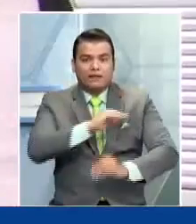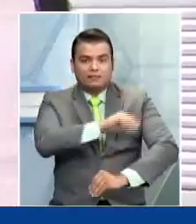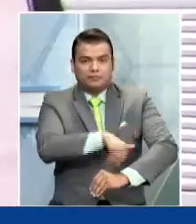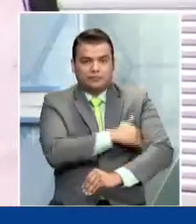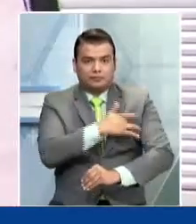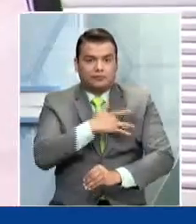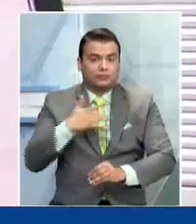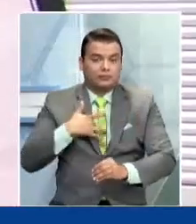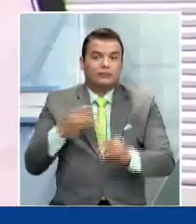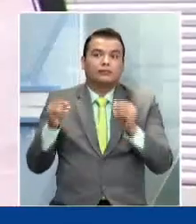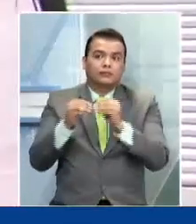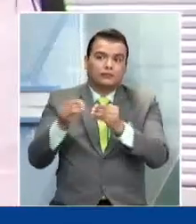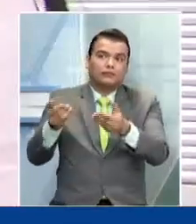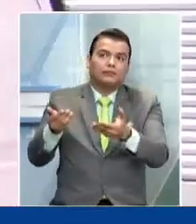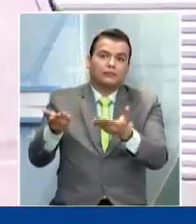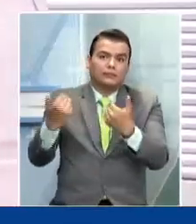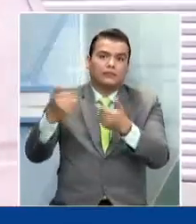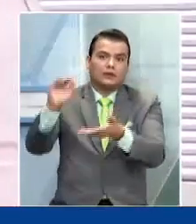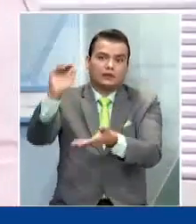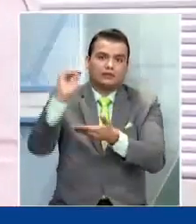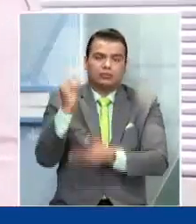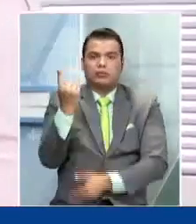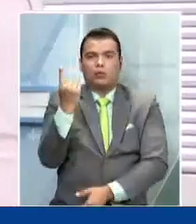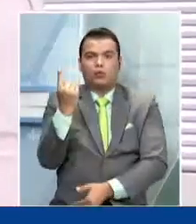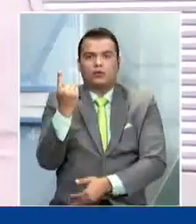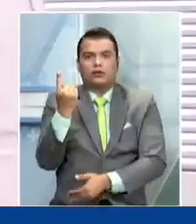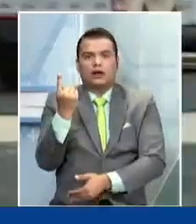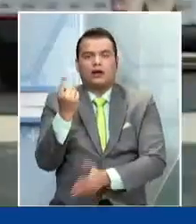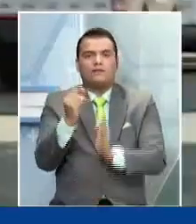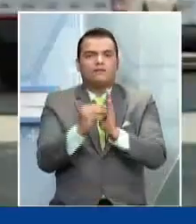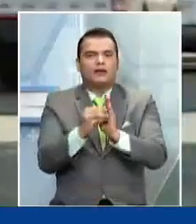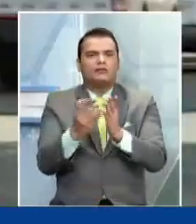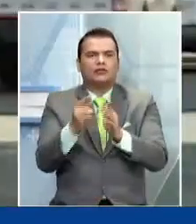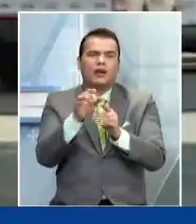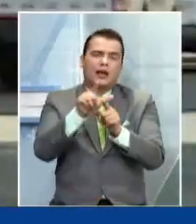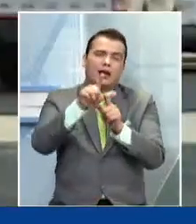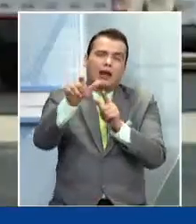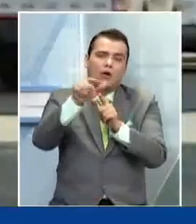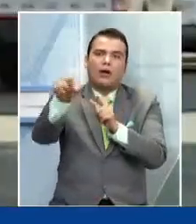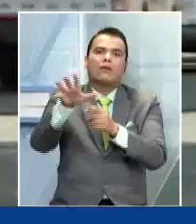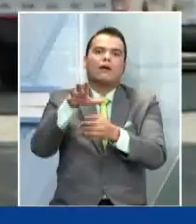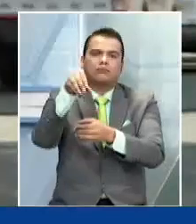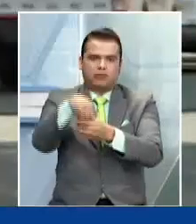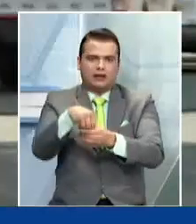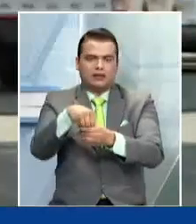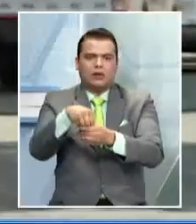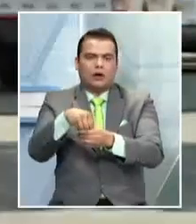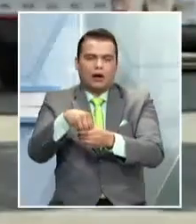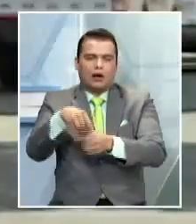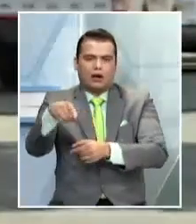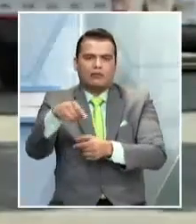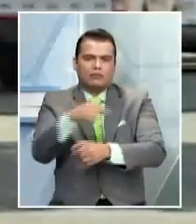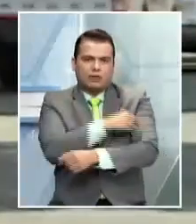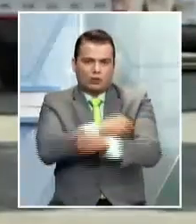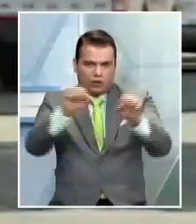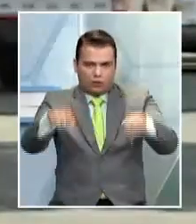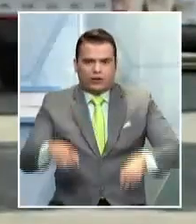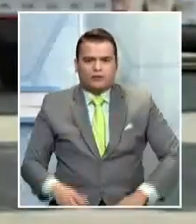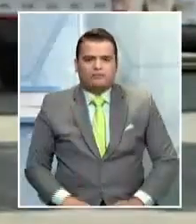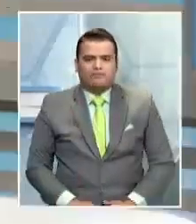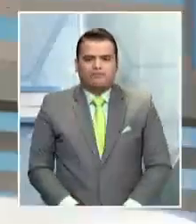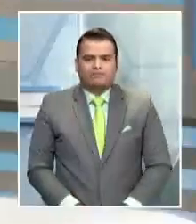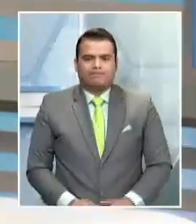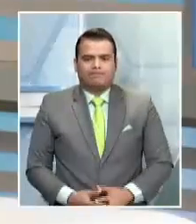que nos entregue vacuna de una sola dosis para las zonas muy distantes. Desde el sur de la ciudad, Jairo Zapata, 90 minutos, el mejor noticiero regional de